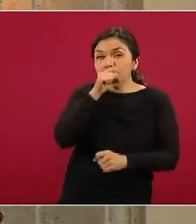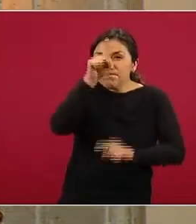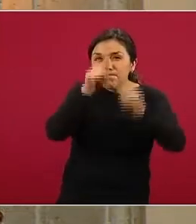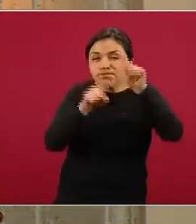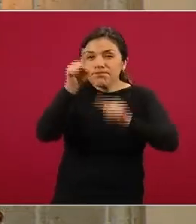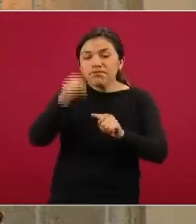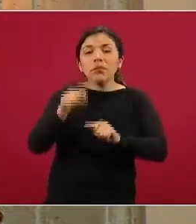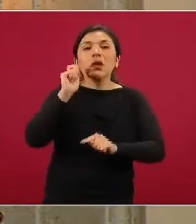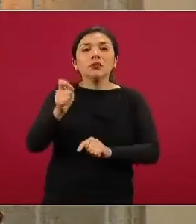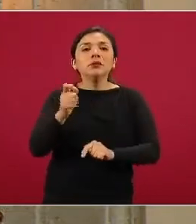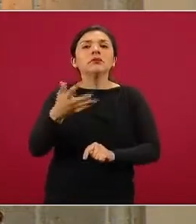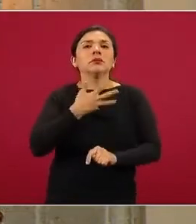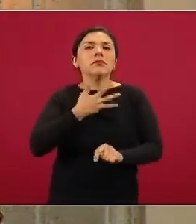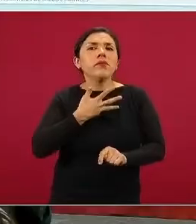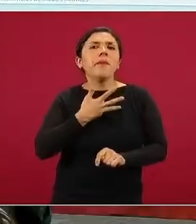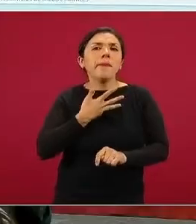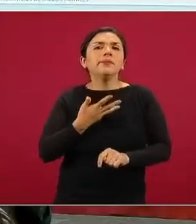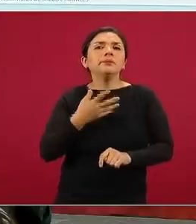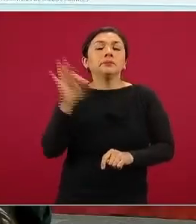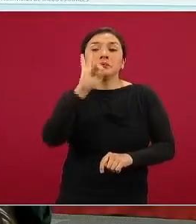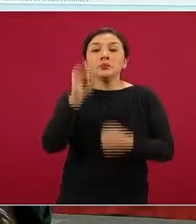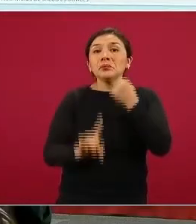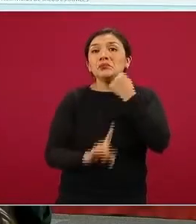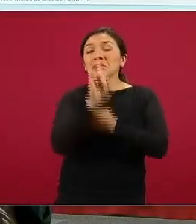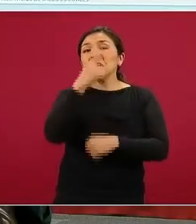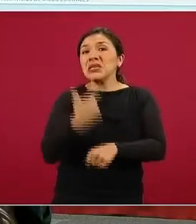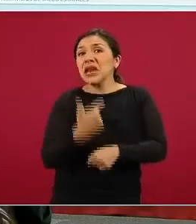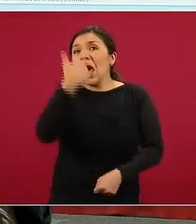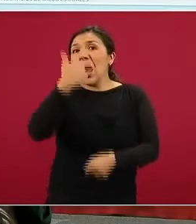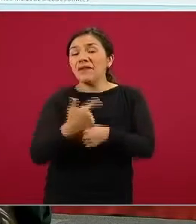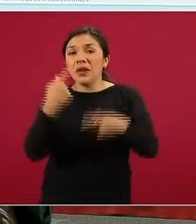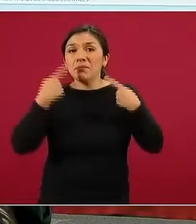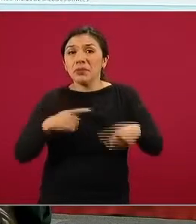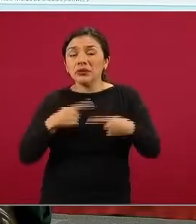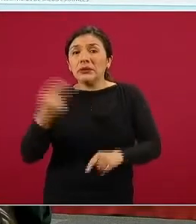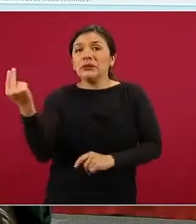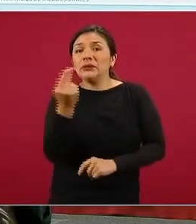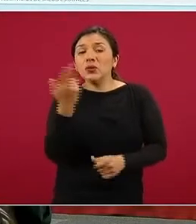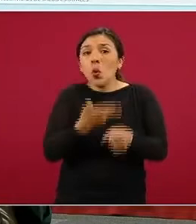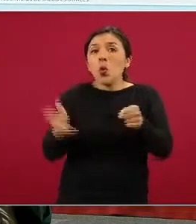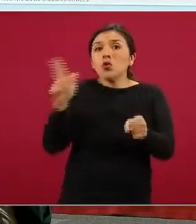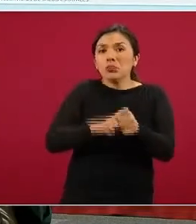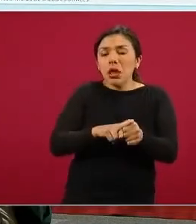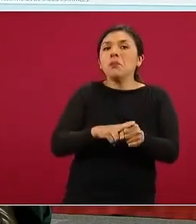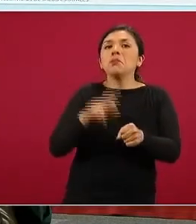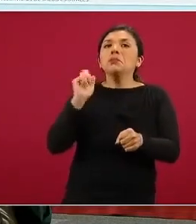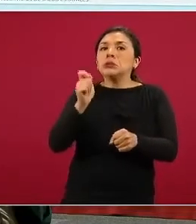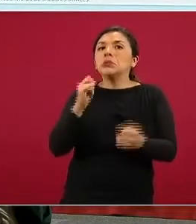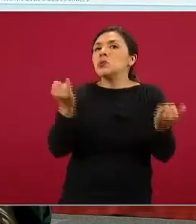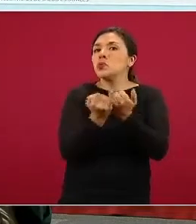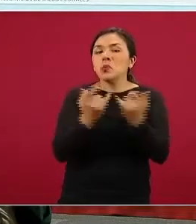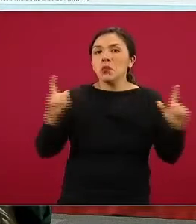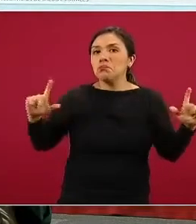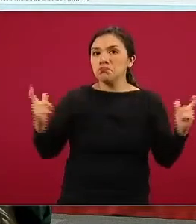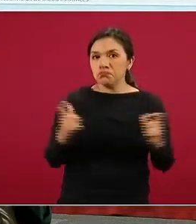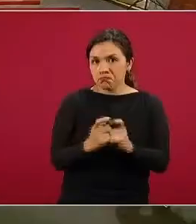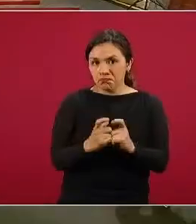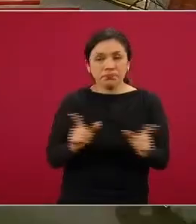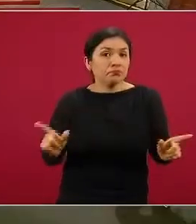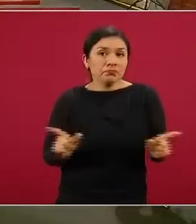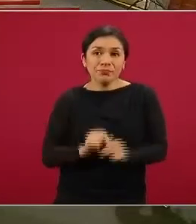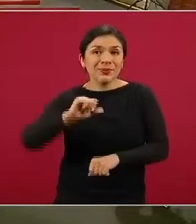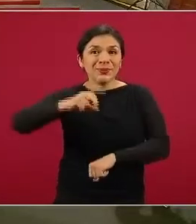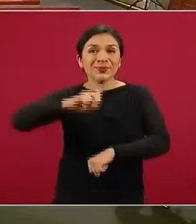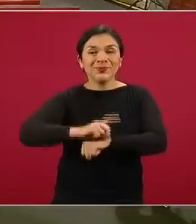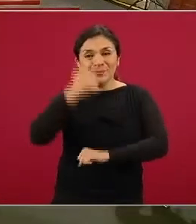gráficos, de la presentación de casos graves que están lógicamente requiriendo atención especializada. Sería la actualización